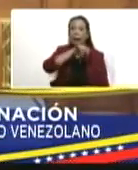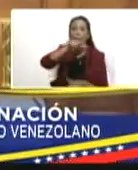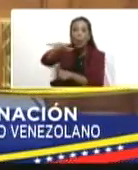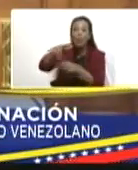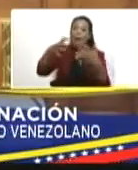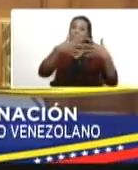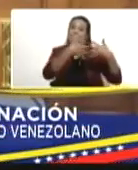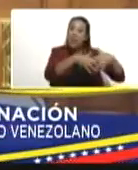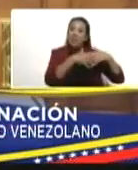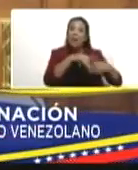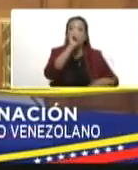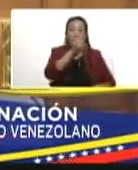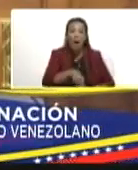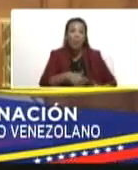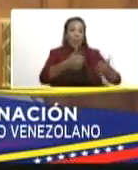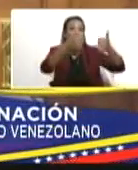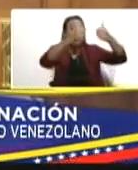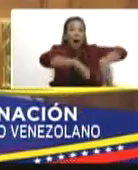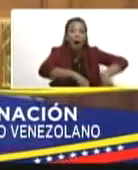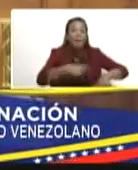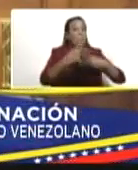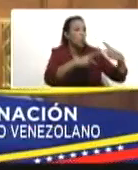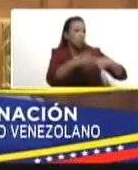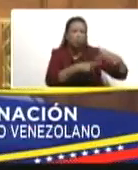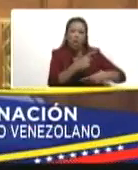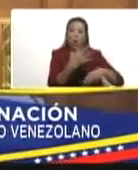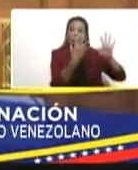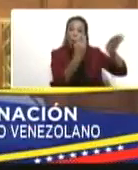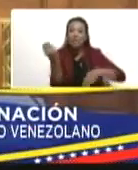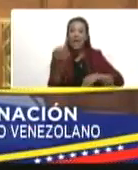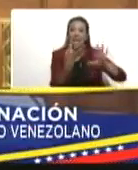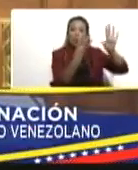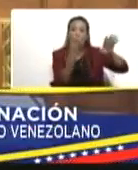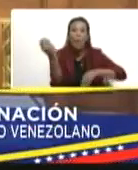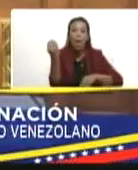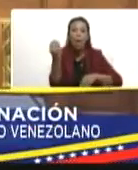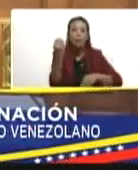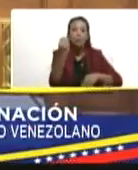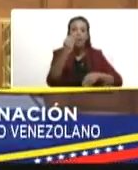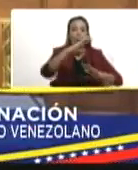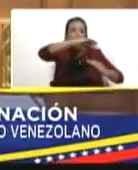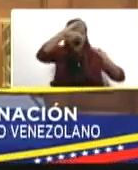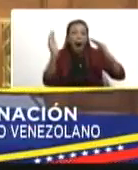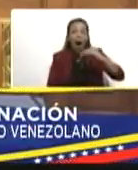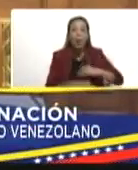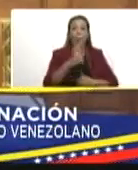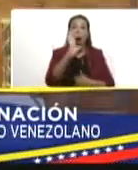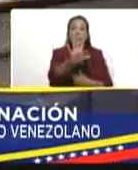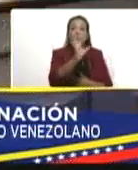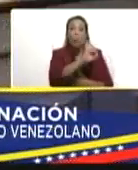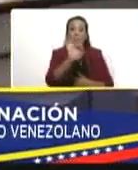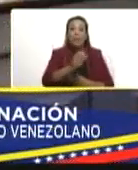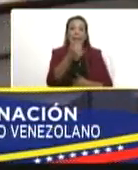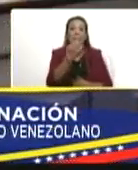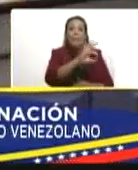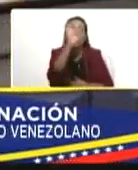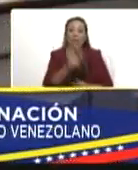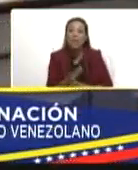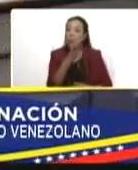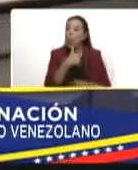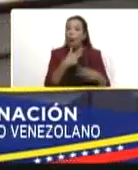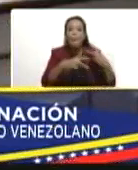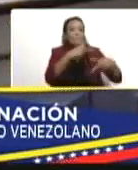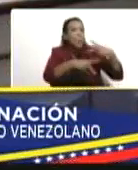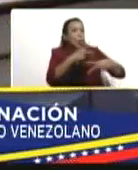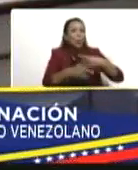sus empresas privadas que estaban produciendo al 80 90 y bajaron al 5% al 10% sin materias